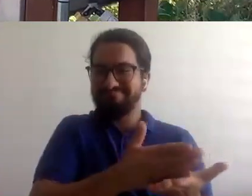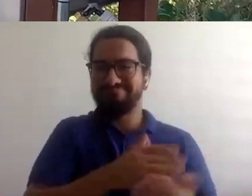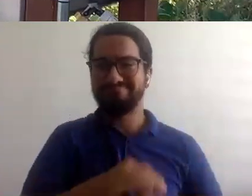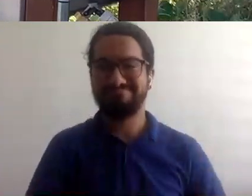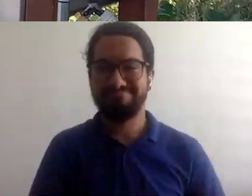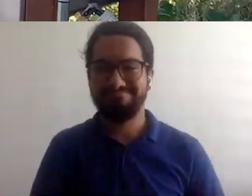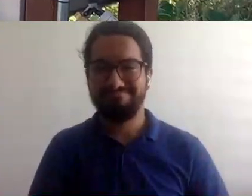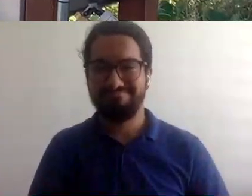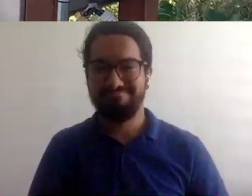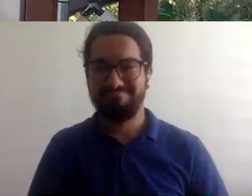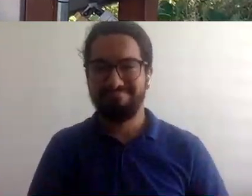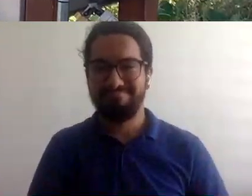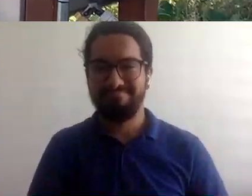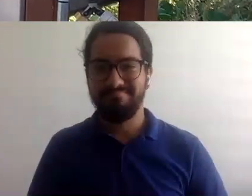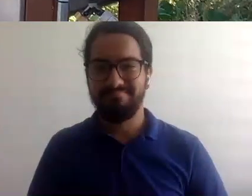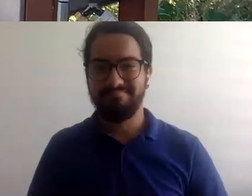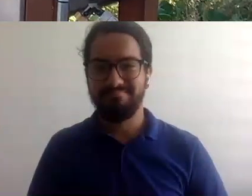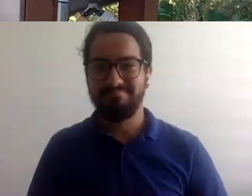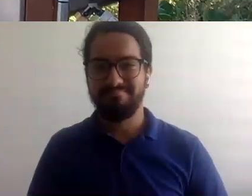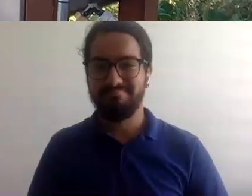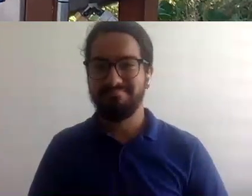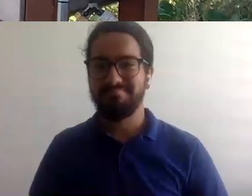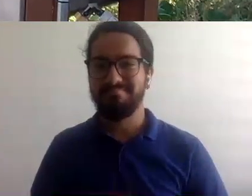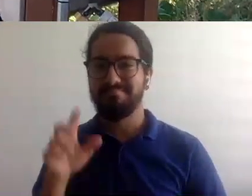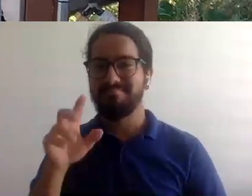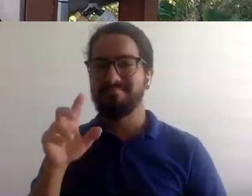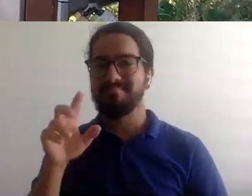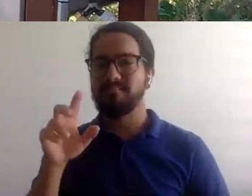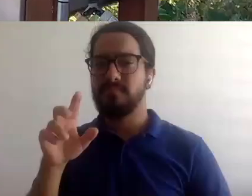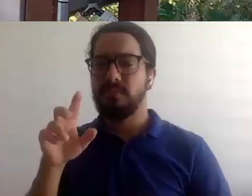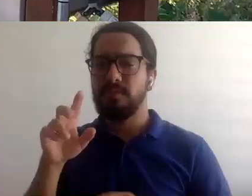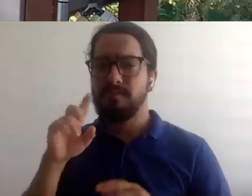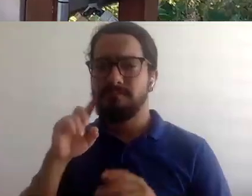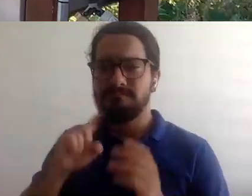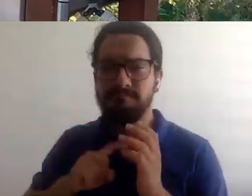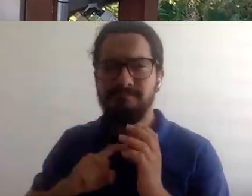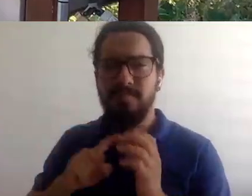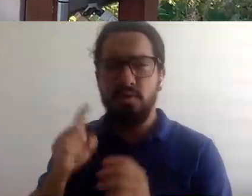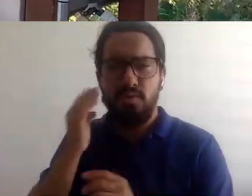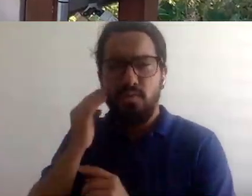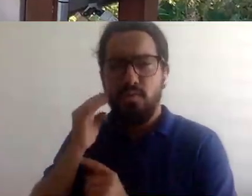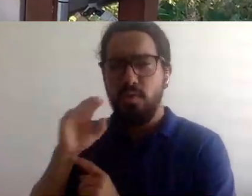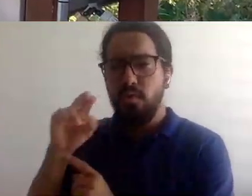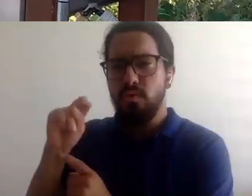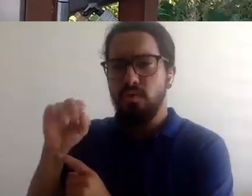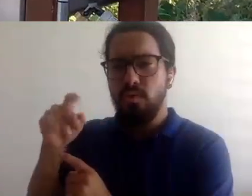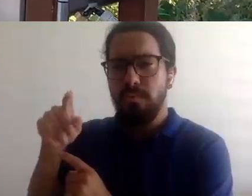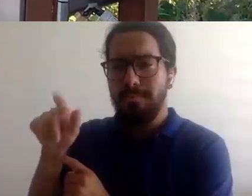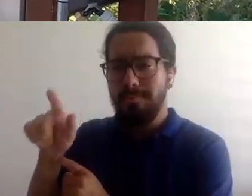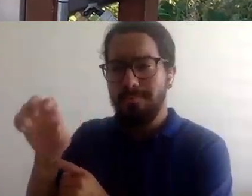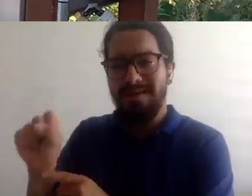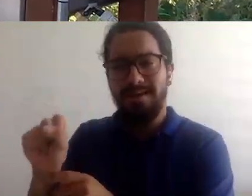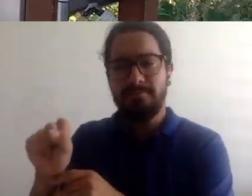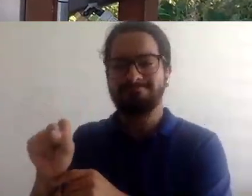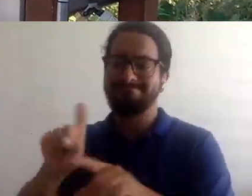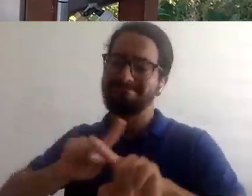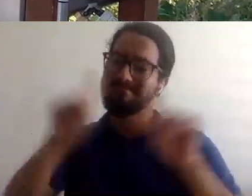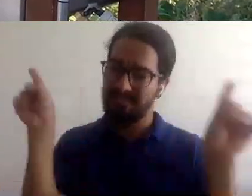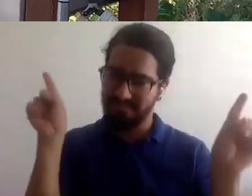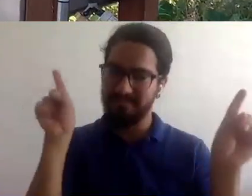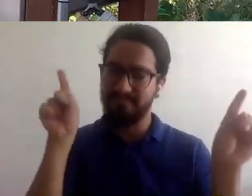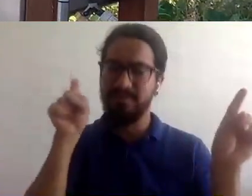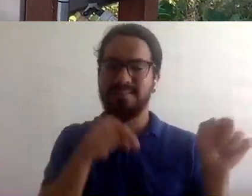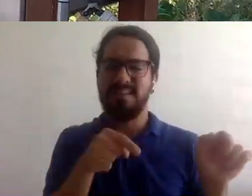los nopalitos son babosos. Esta no tiene ningún problema, guarda mucha humedad, tiene mucha agua. Ajá, aunque